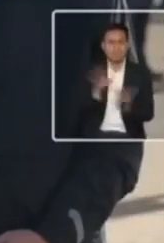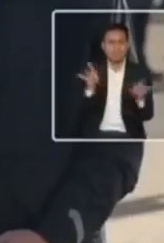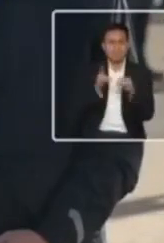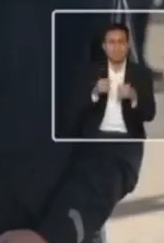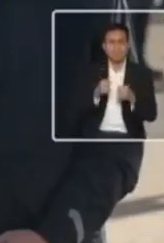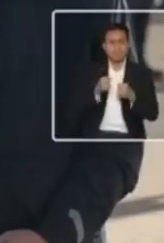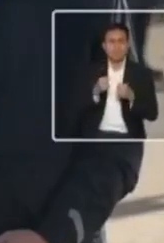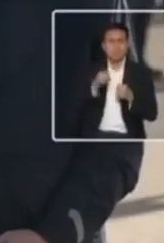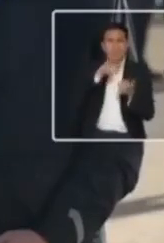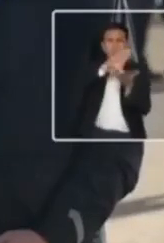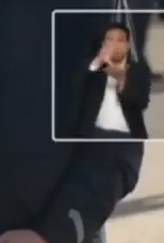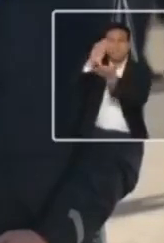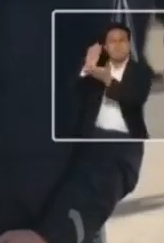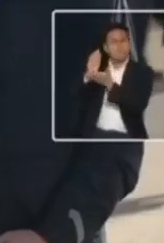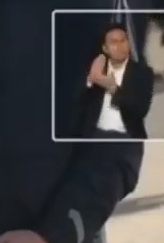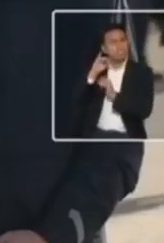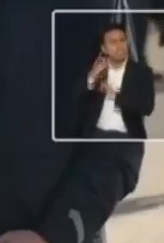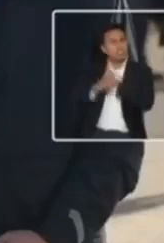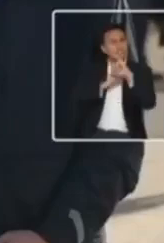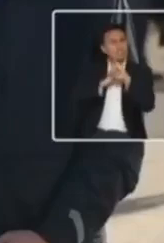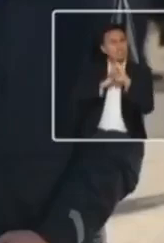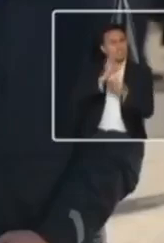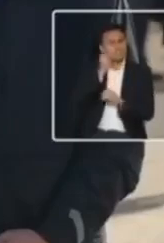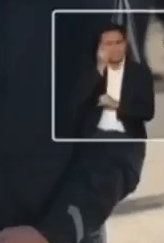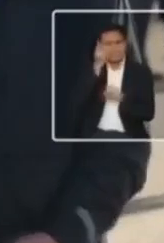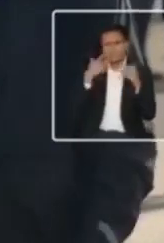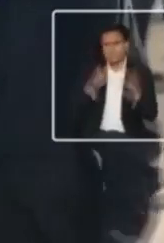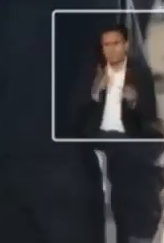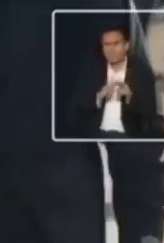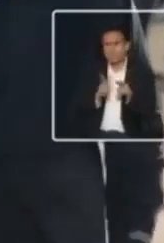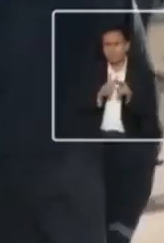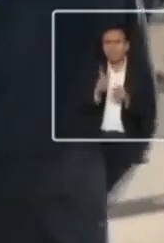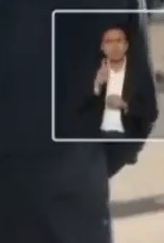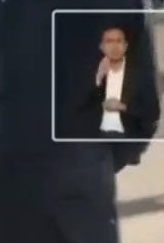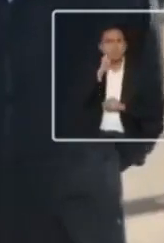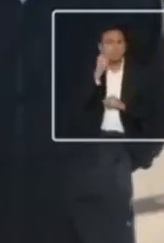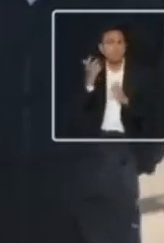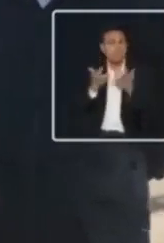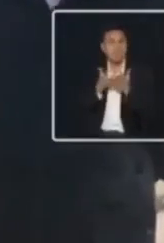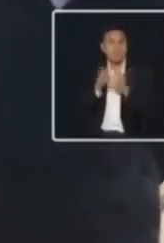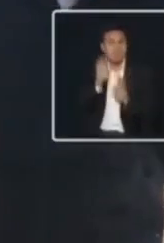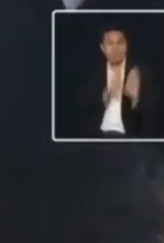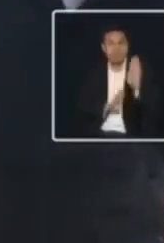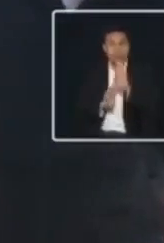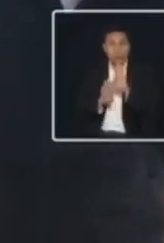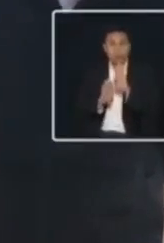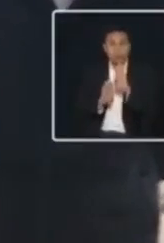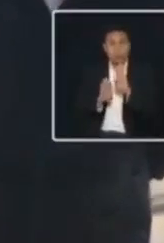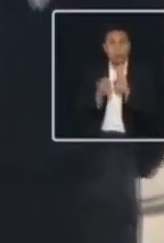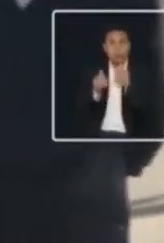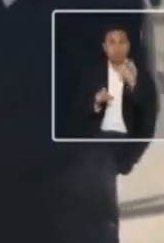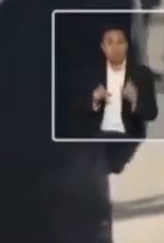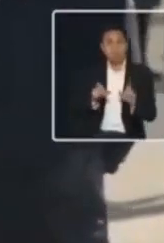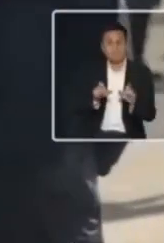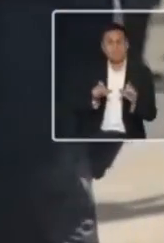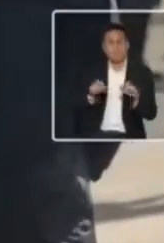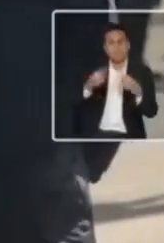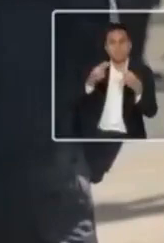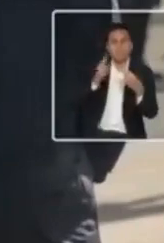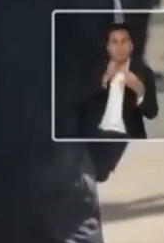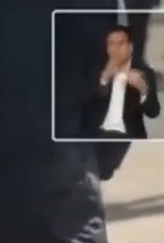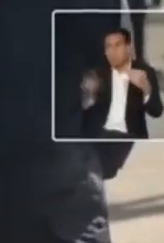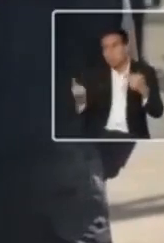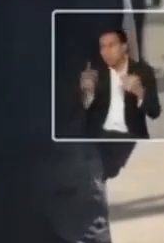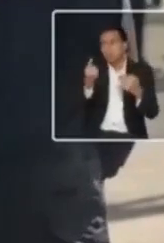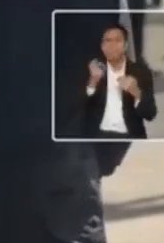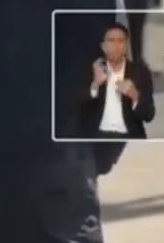refuerzos incluso a nivel internacional, que entendí que ya se ha hecho en parte. ¿Esto tiene que ver con el resguardo de que la gente, de que no haya gente que salga por pasos no habilitados? ¿Tiene